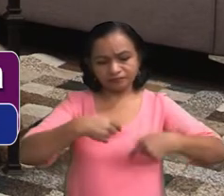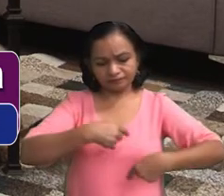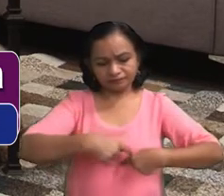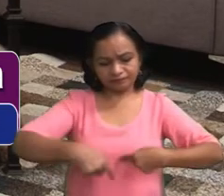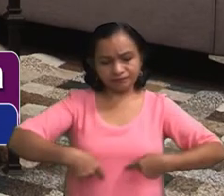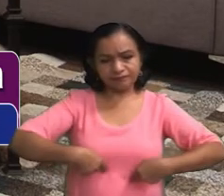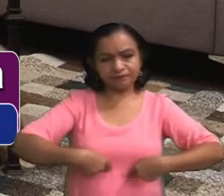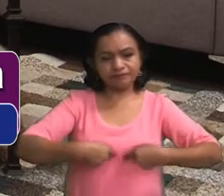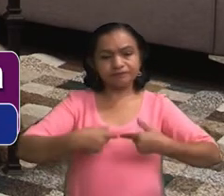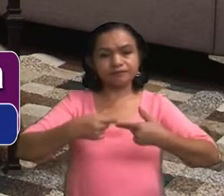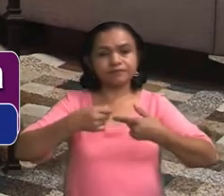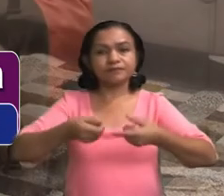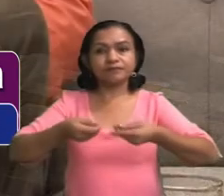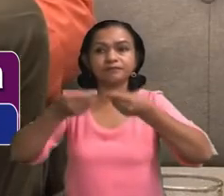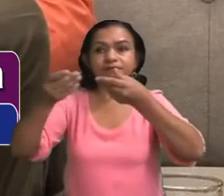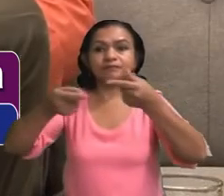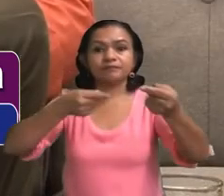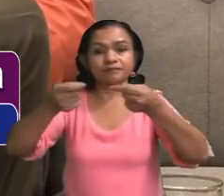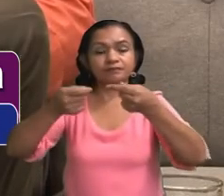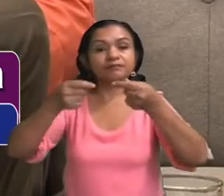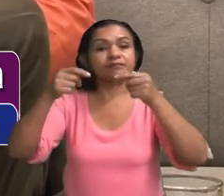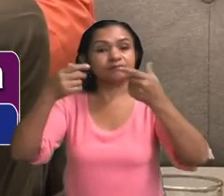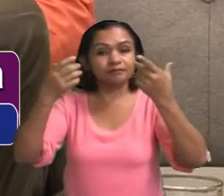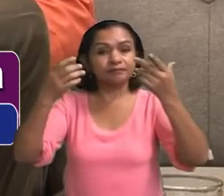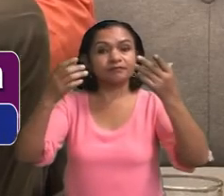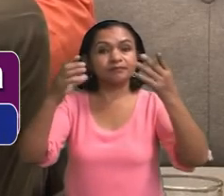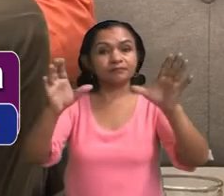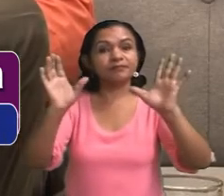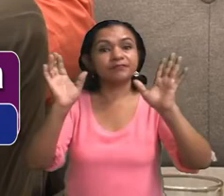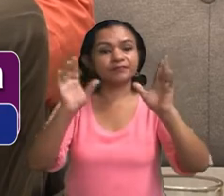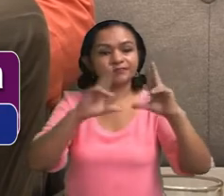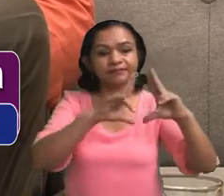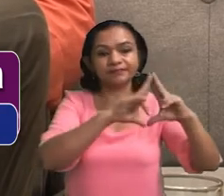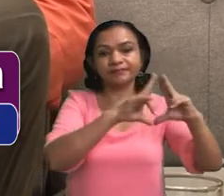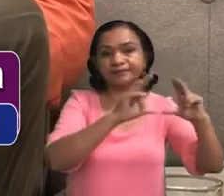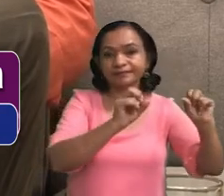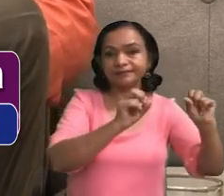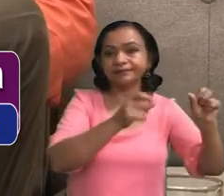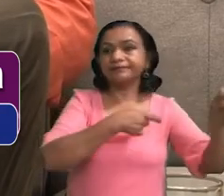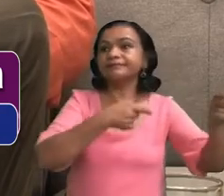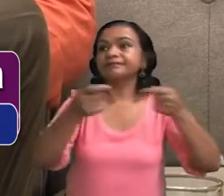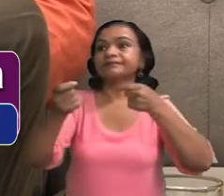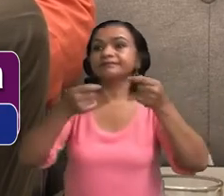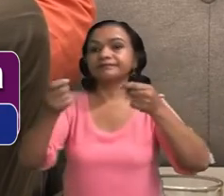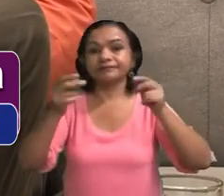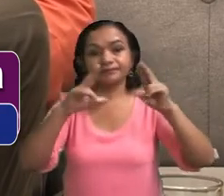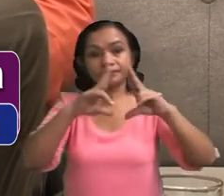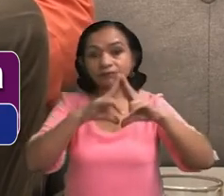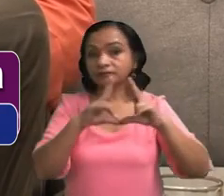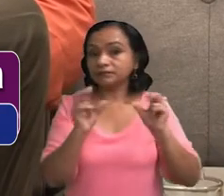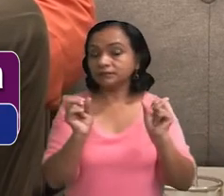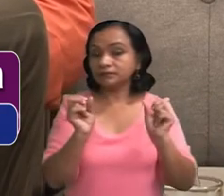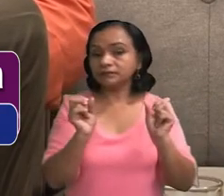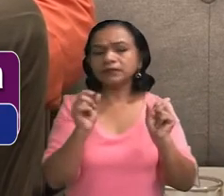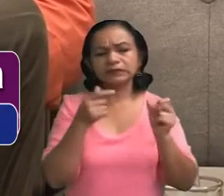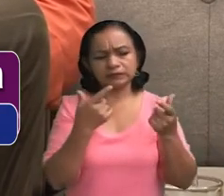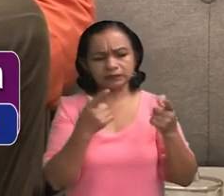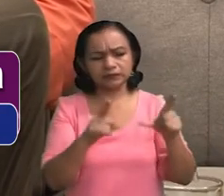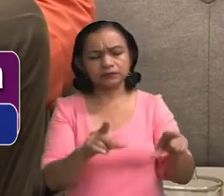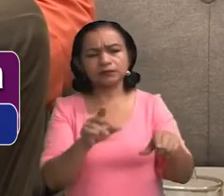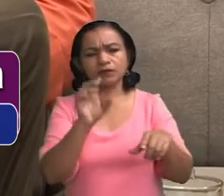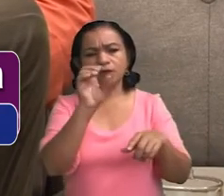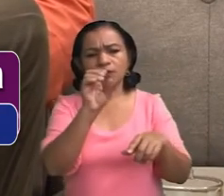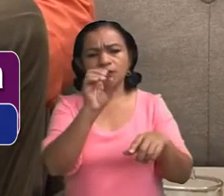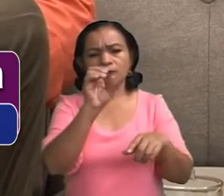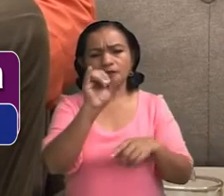cumplimiento de esta norma para poder importar productos desde Nicaragua. Como Nicaragua es un país que está certificado por la OIE